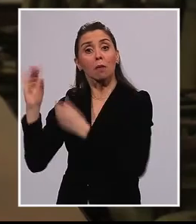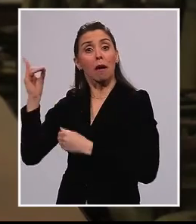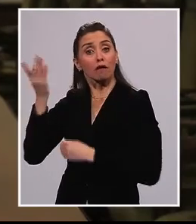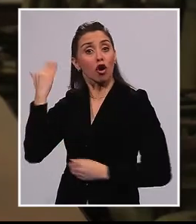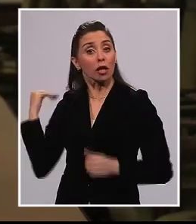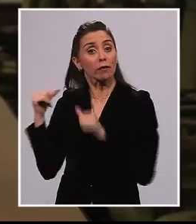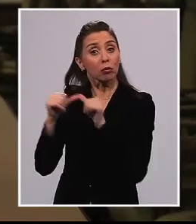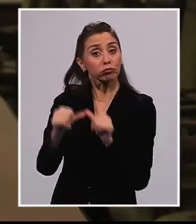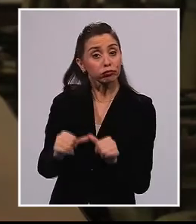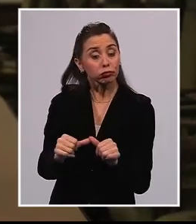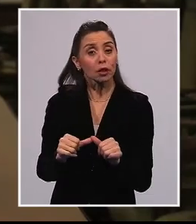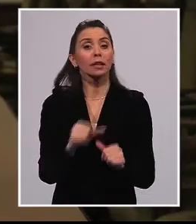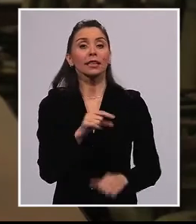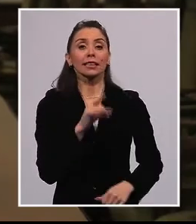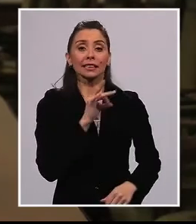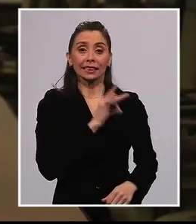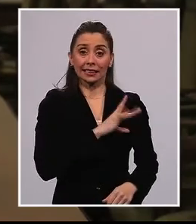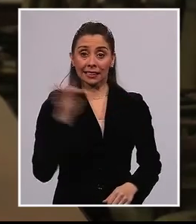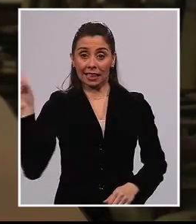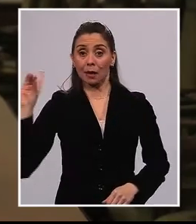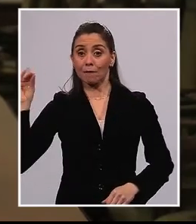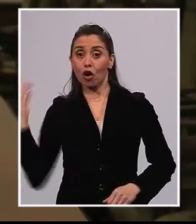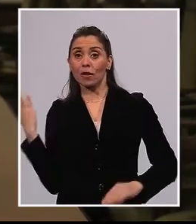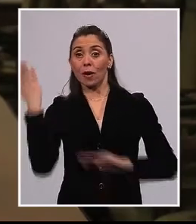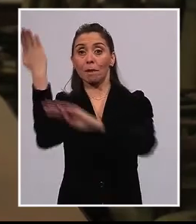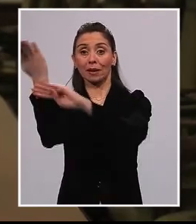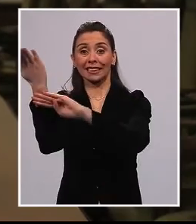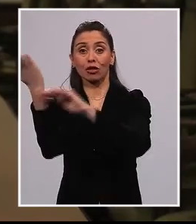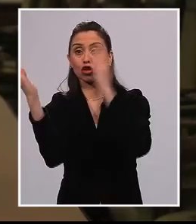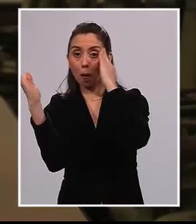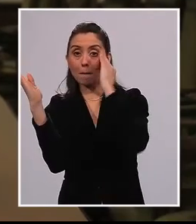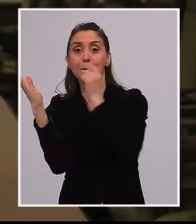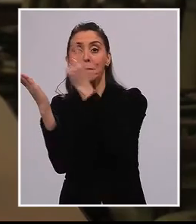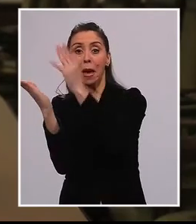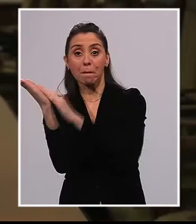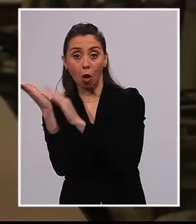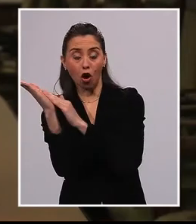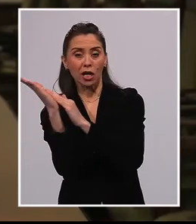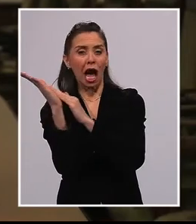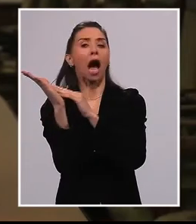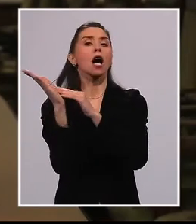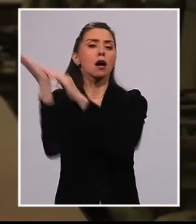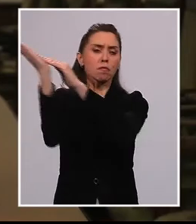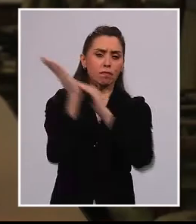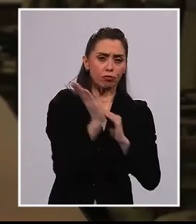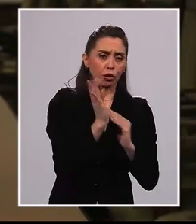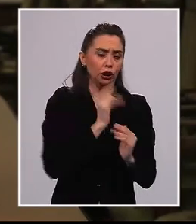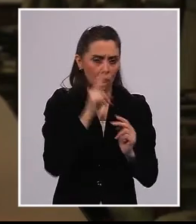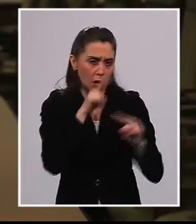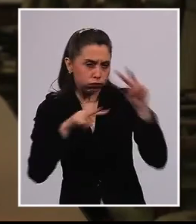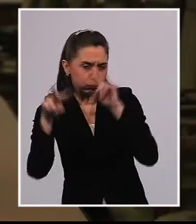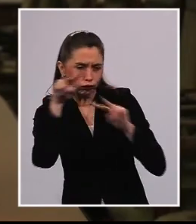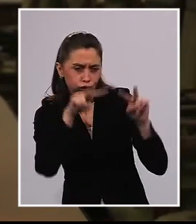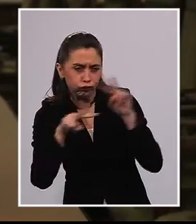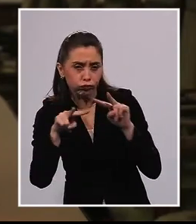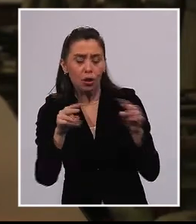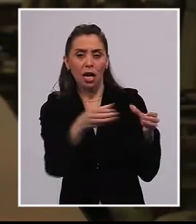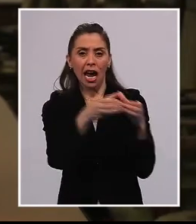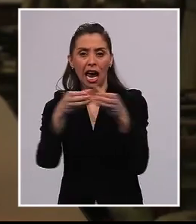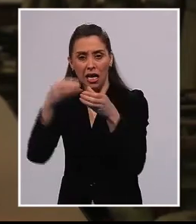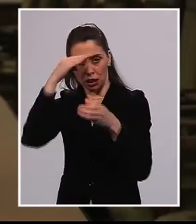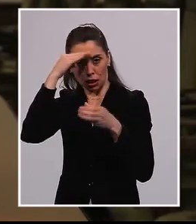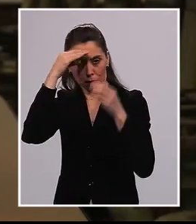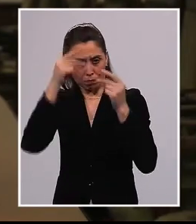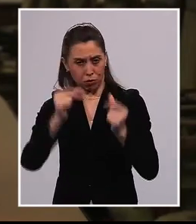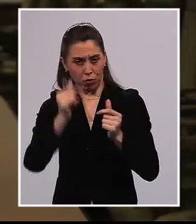chile ha sometido a la memoria presentada por bolivia a un riguroso análisis que fue desarrollado por un equipo que reúne a las más